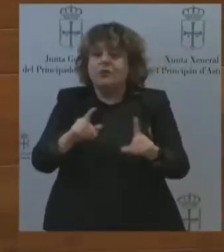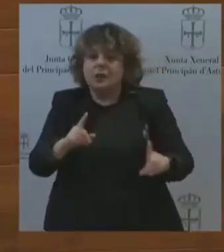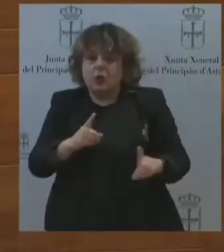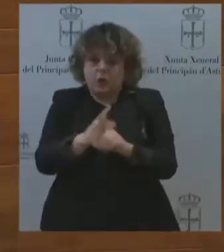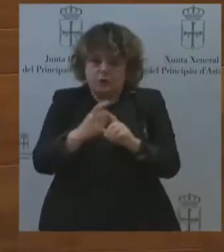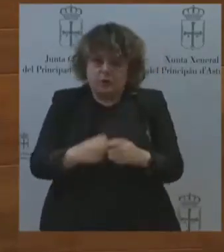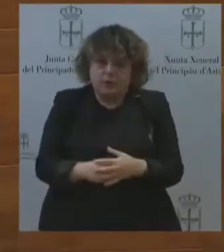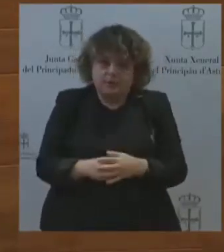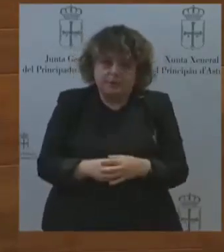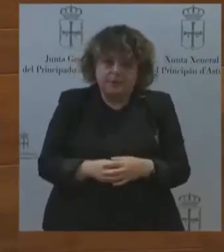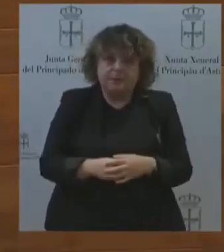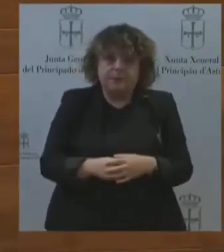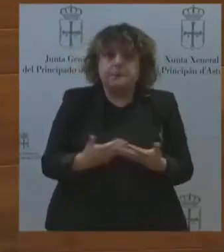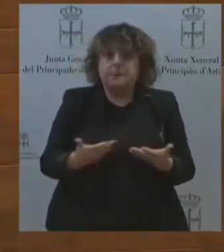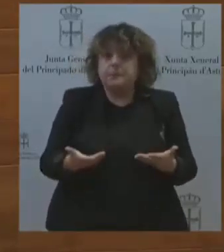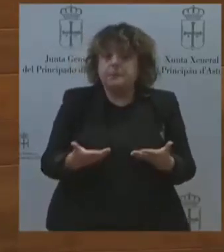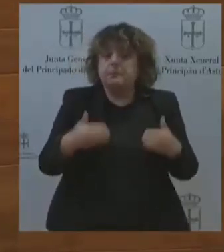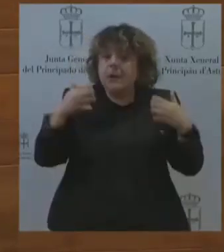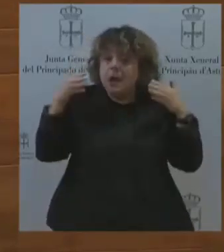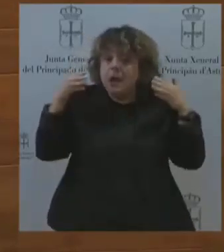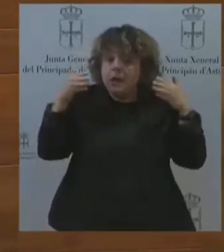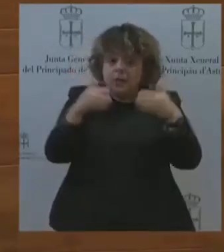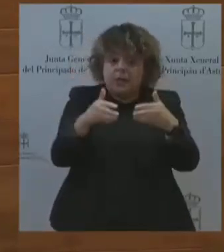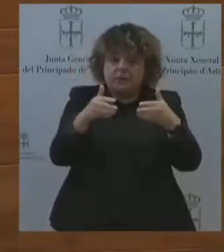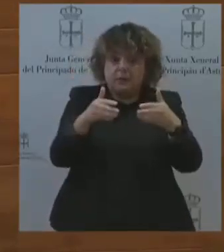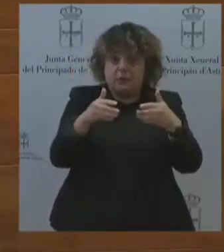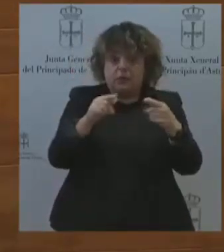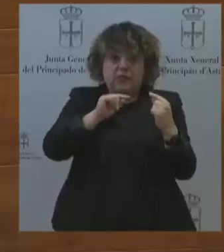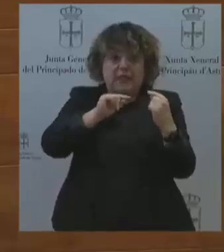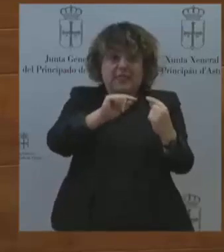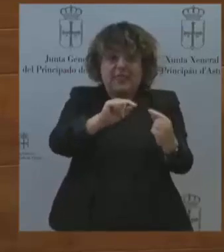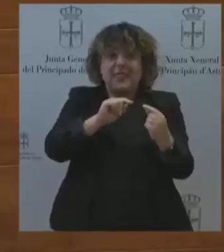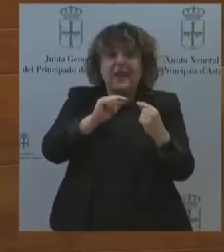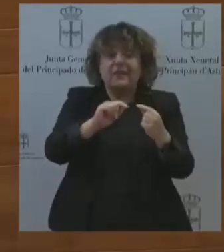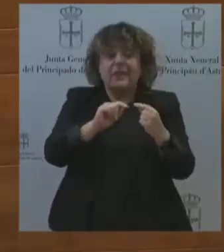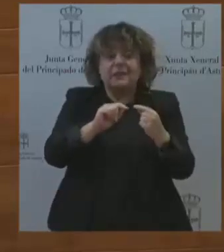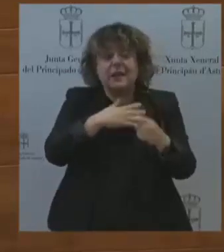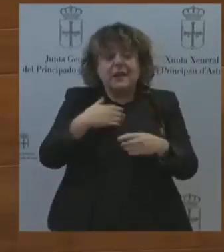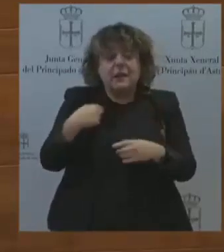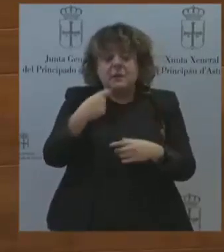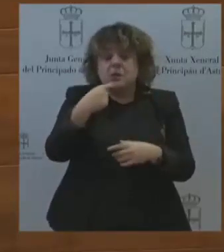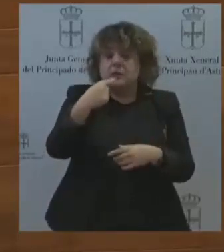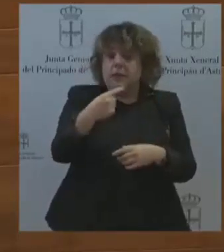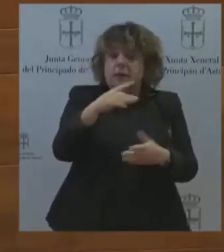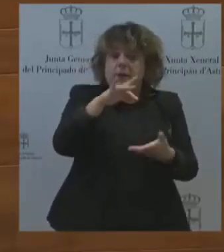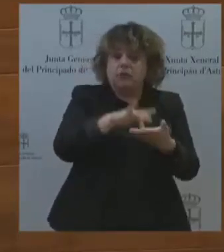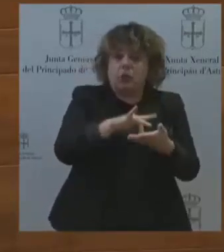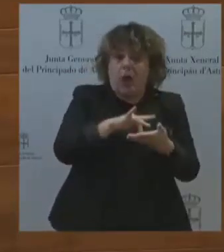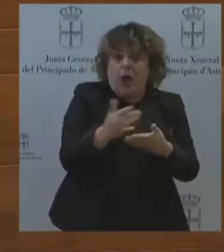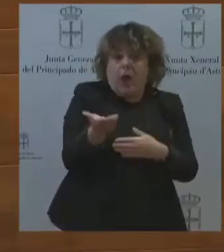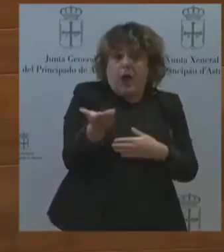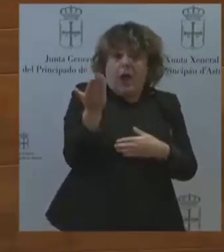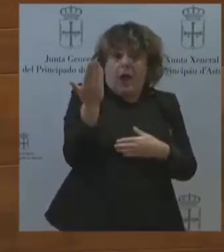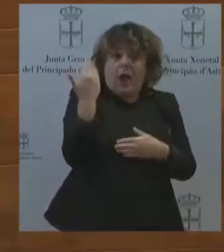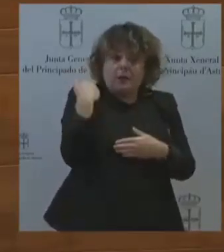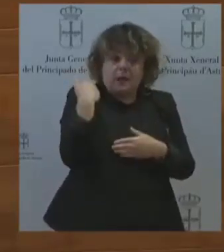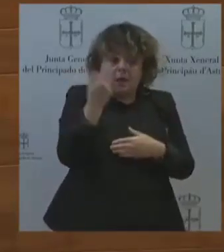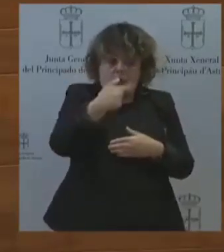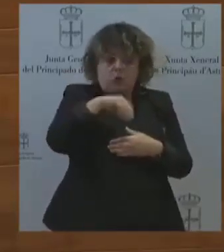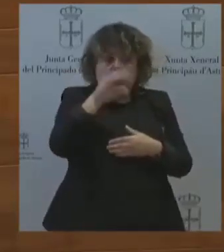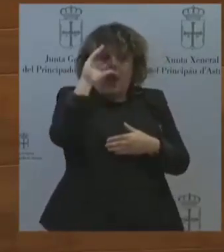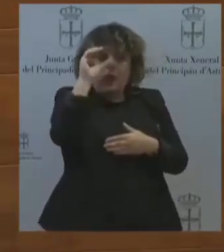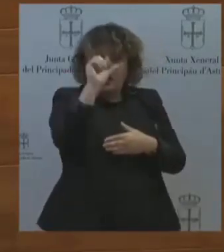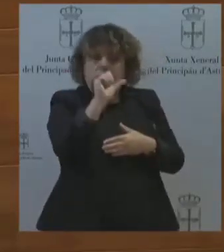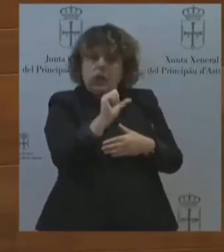Centrándonos en el debate, debemos decirle que tras escucharle atentamente en el día de ayer, cada día tenemos más claro que